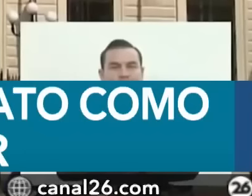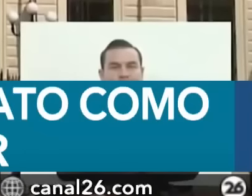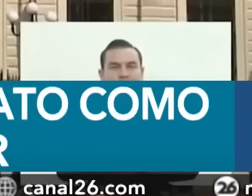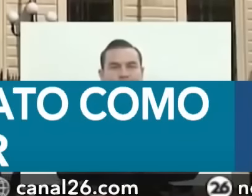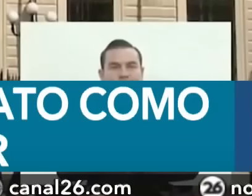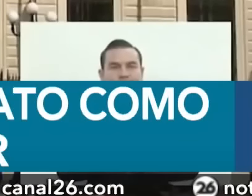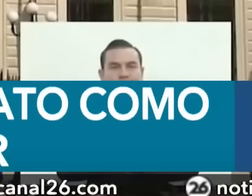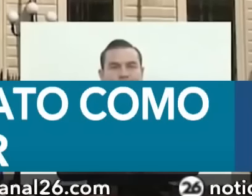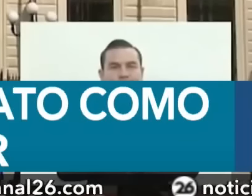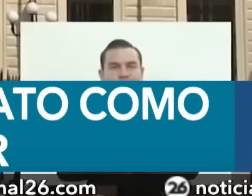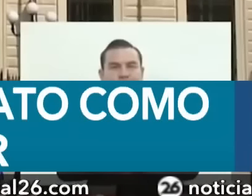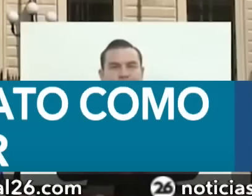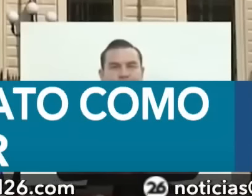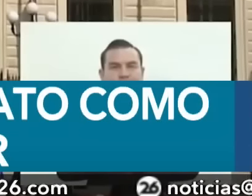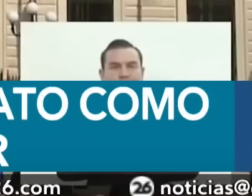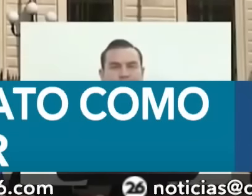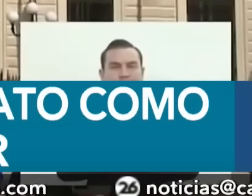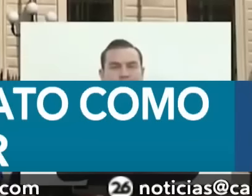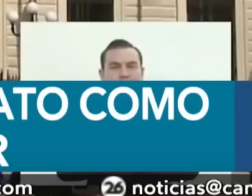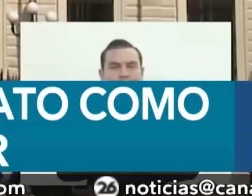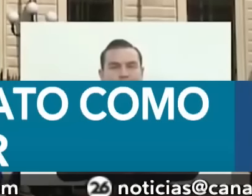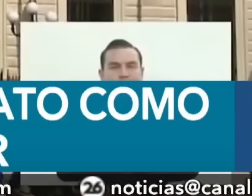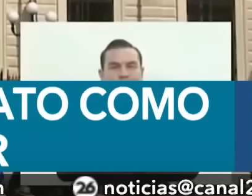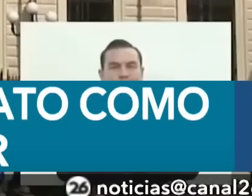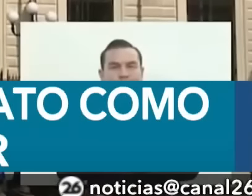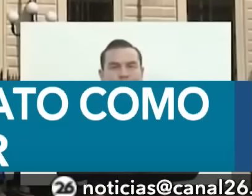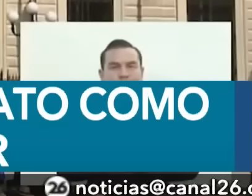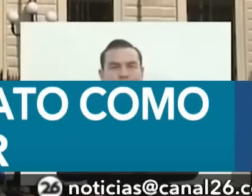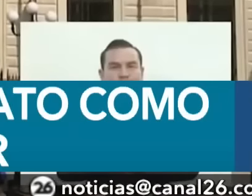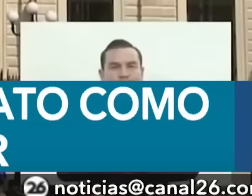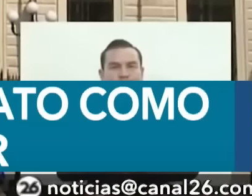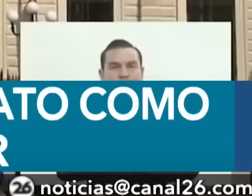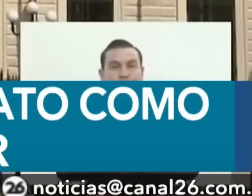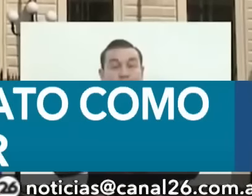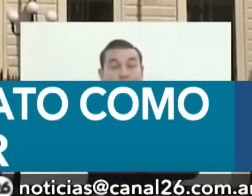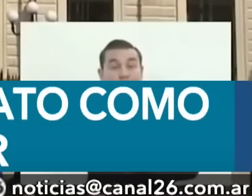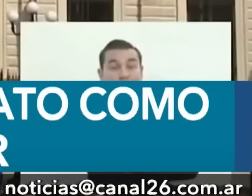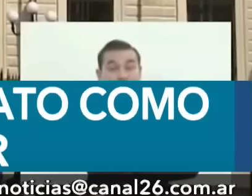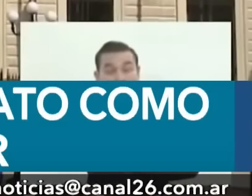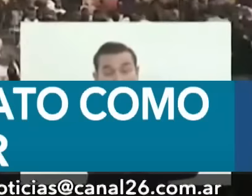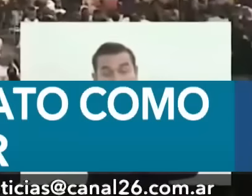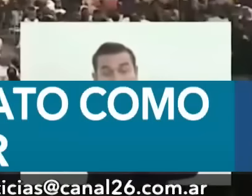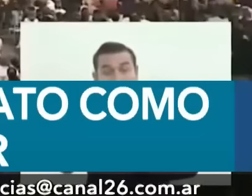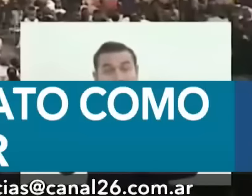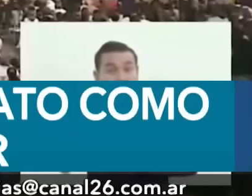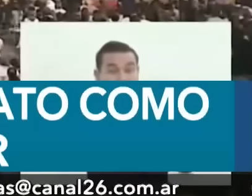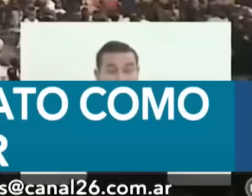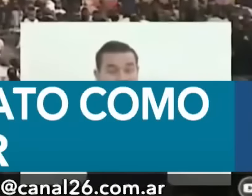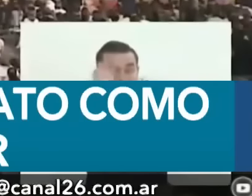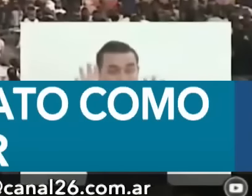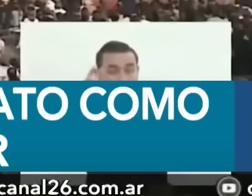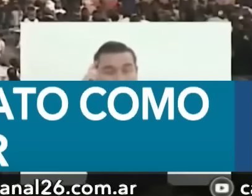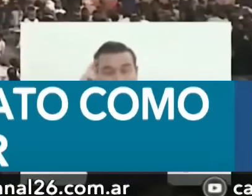fase, seguramente será cuando algunos indicadores económicos mejoren en El Salvador, la propuesta de si quieren o no